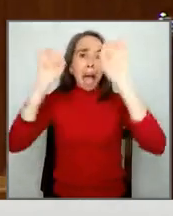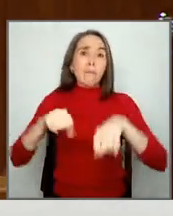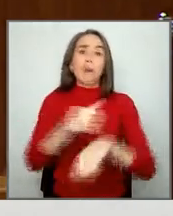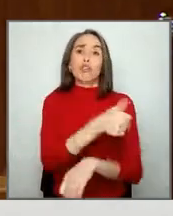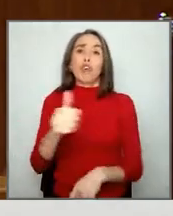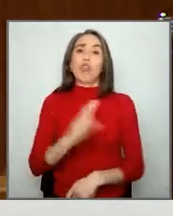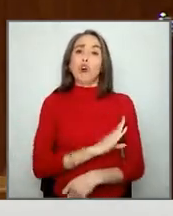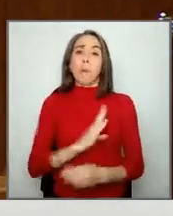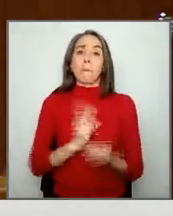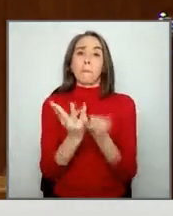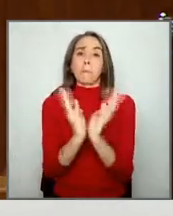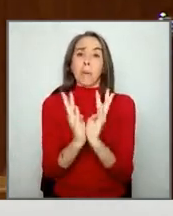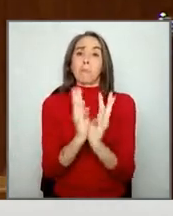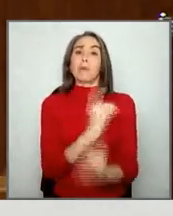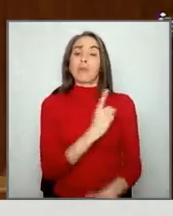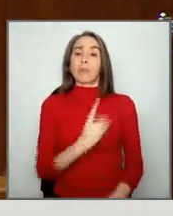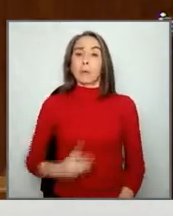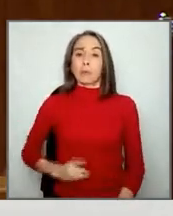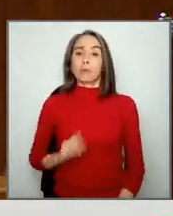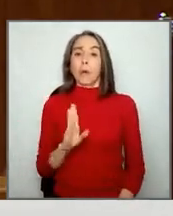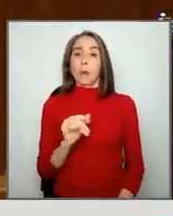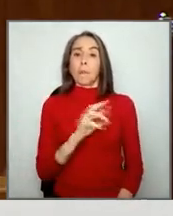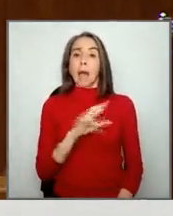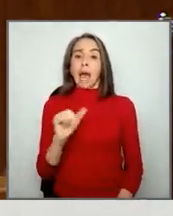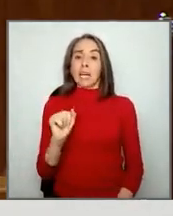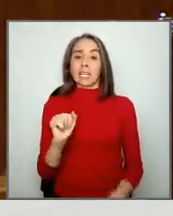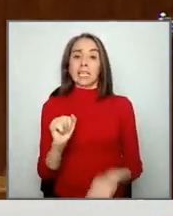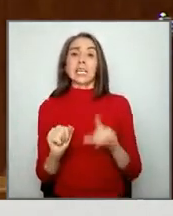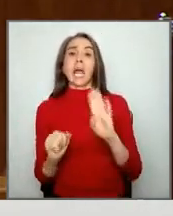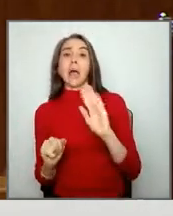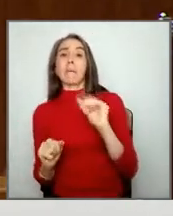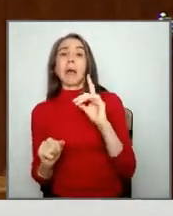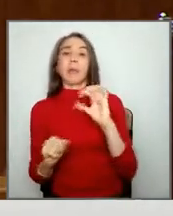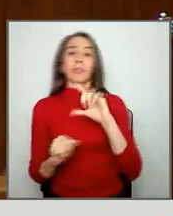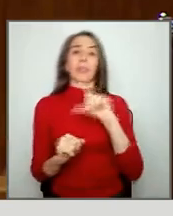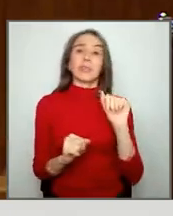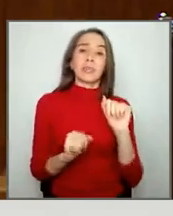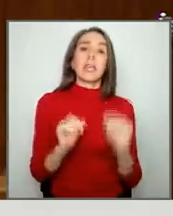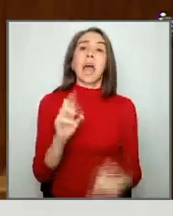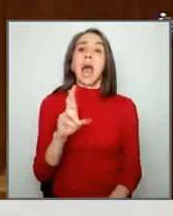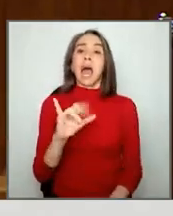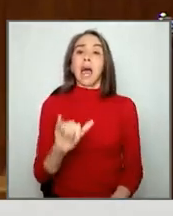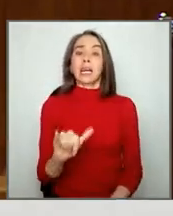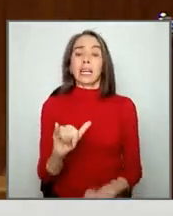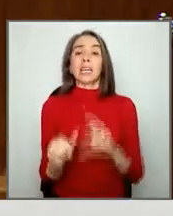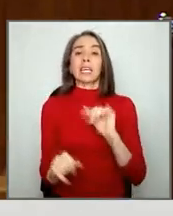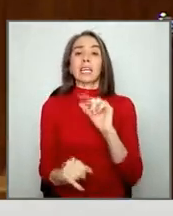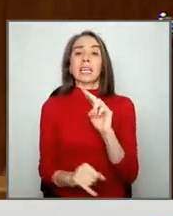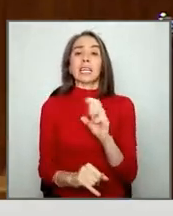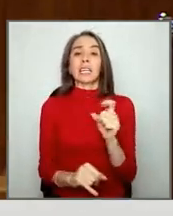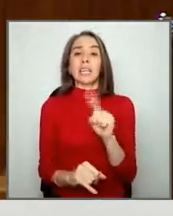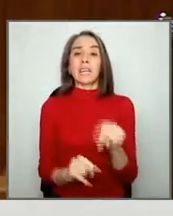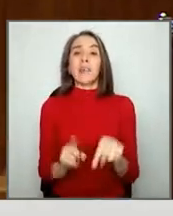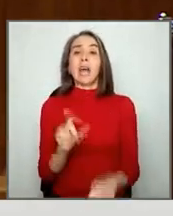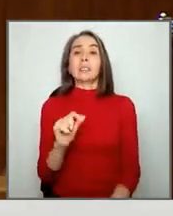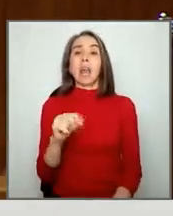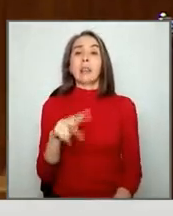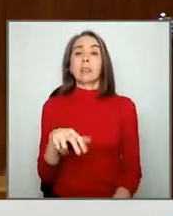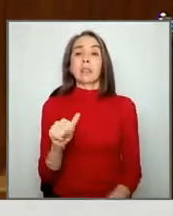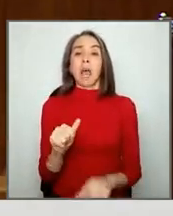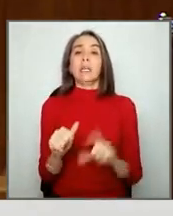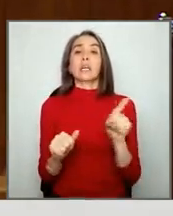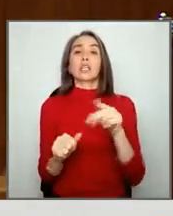de los diputados Héctor barría Sergio badilla Hugo Rey Gaspar Rivas Juan Santana y Estefan